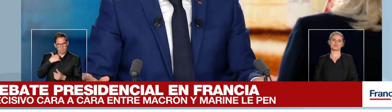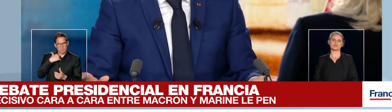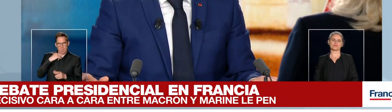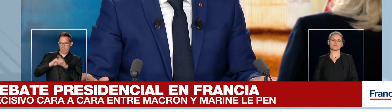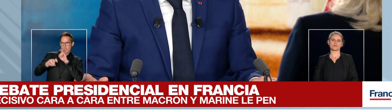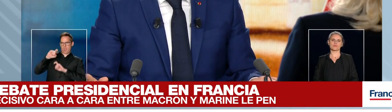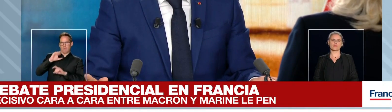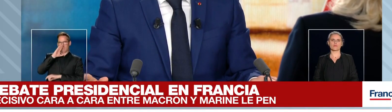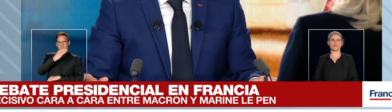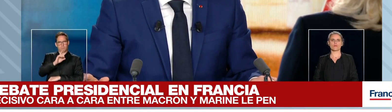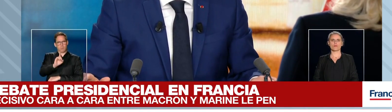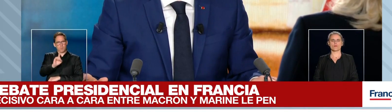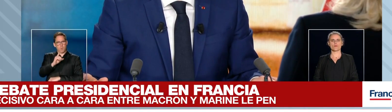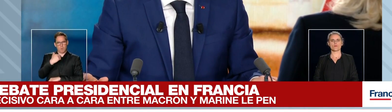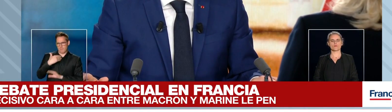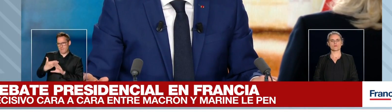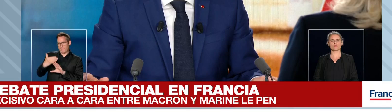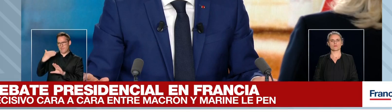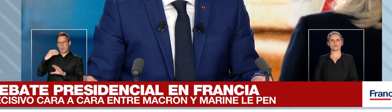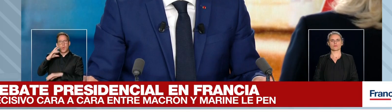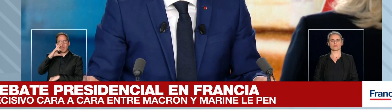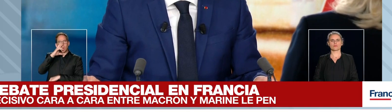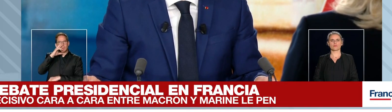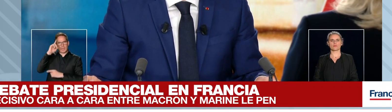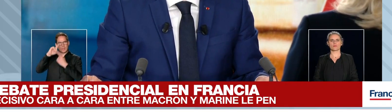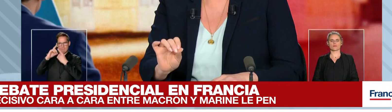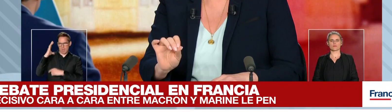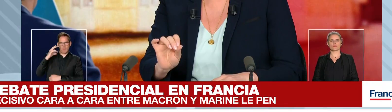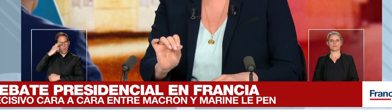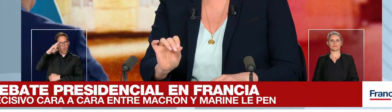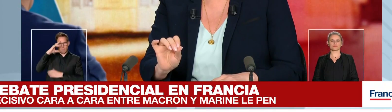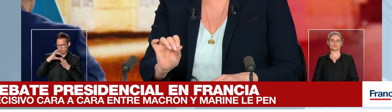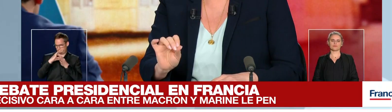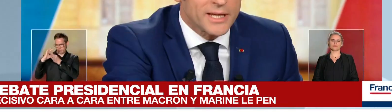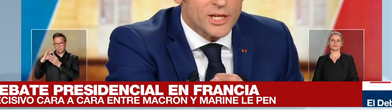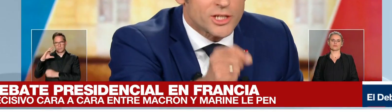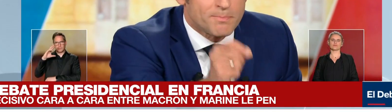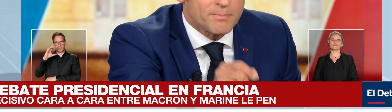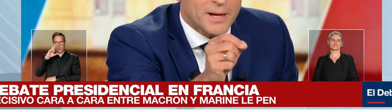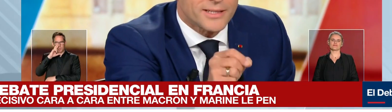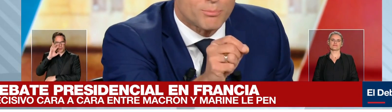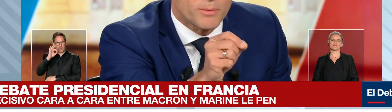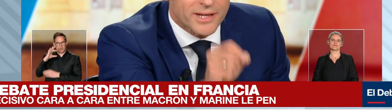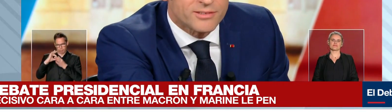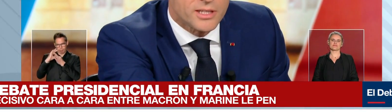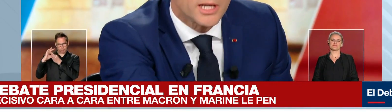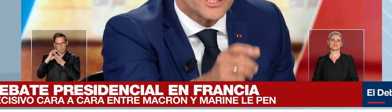estoy volviendo sobre ninguna de mis declaraciones sobre Rusia en el marco de la arquitectura de seguridad europea, por supuesto. Es lo que he defendido. Hablé de un